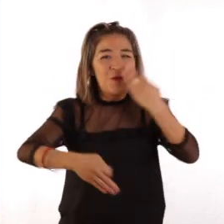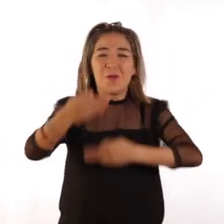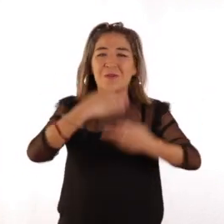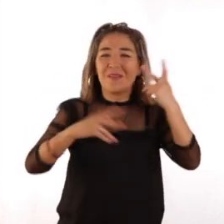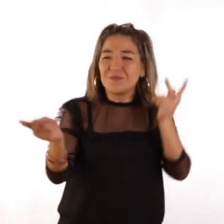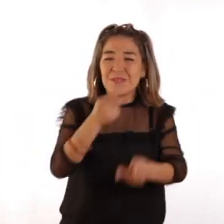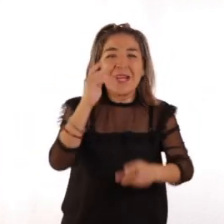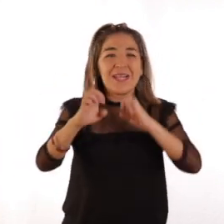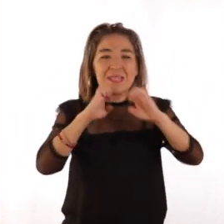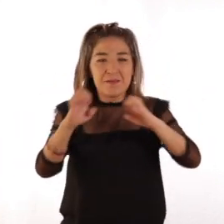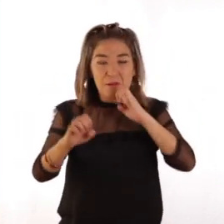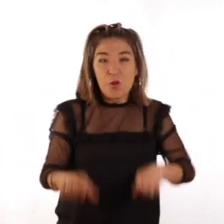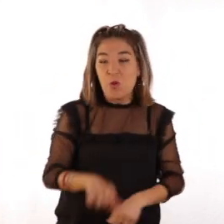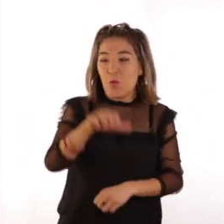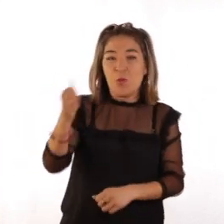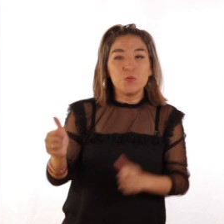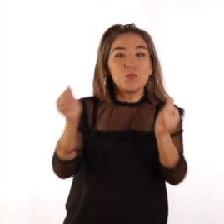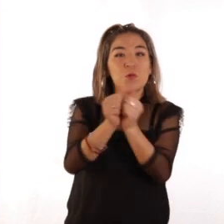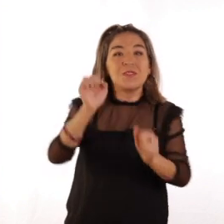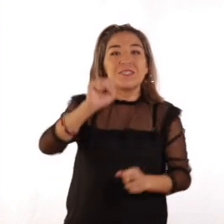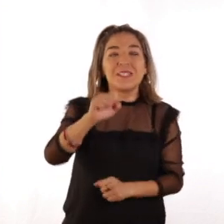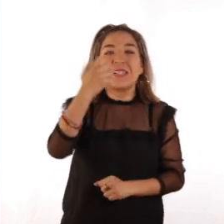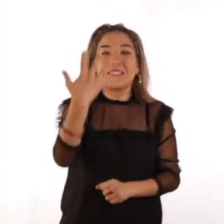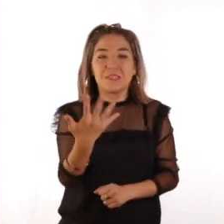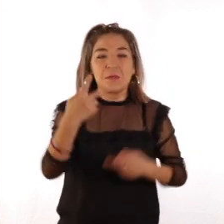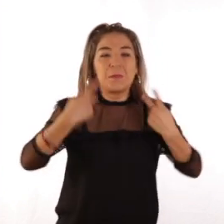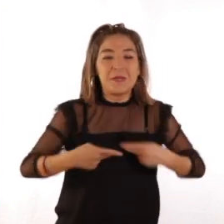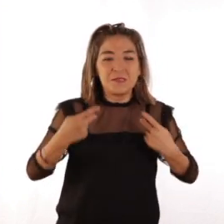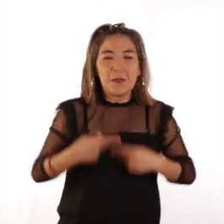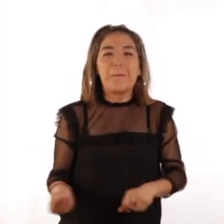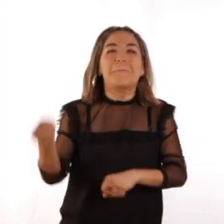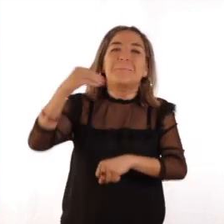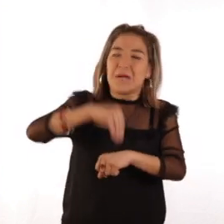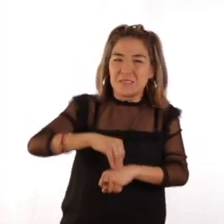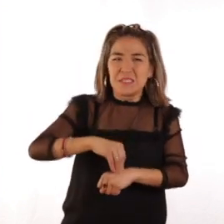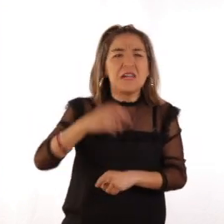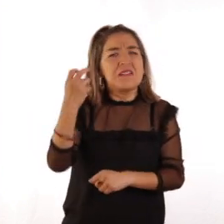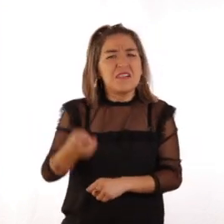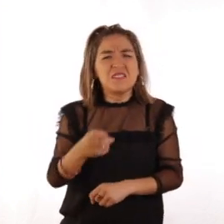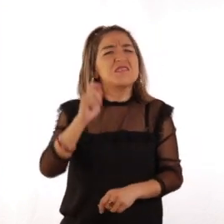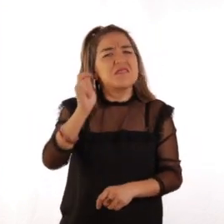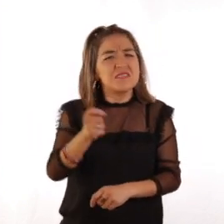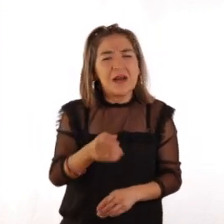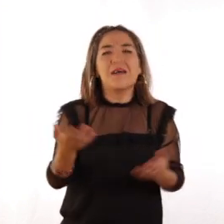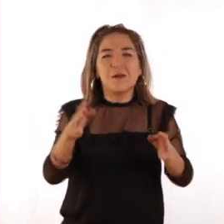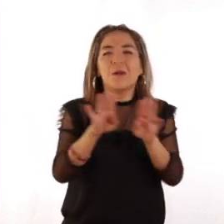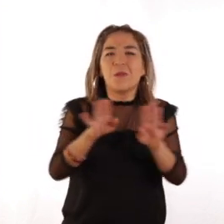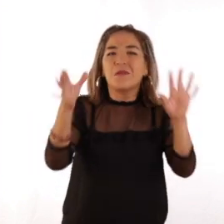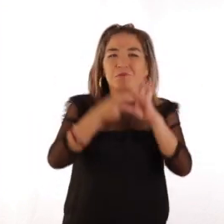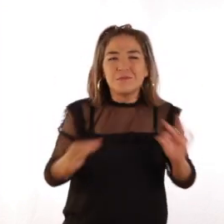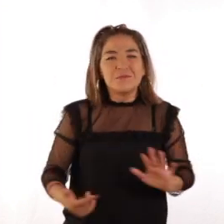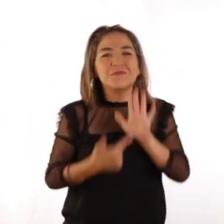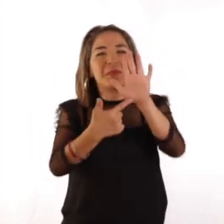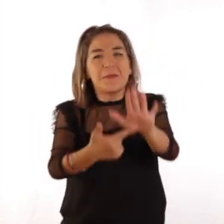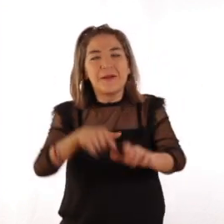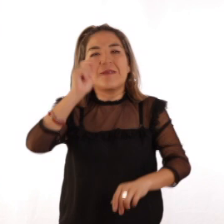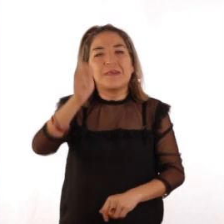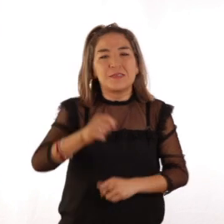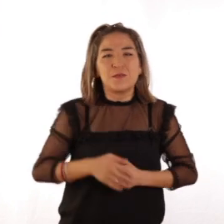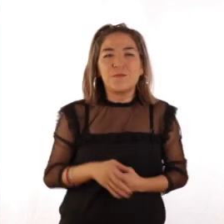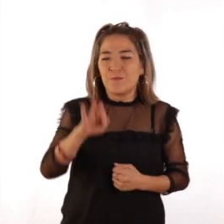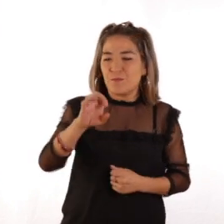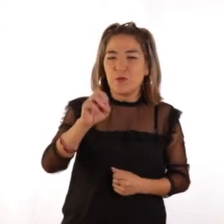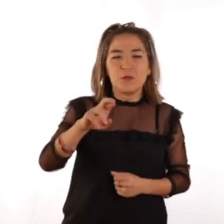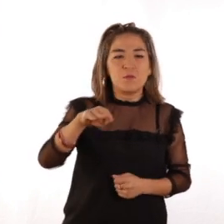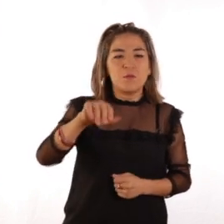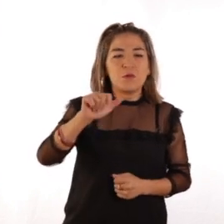personas entrevistadas y otro ampliado con 65 preguntas adicionales. Este sistema de muestreo es